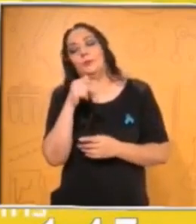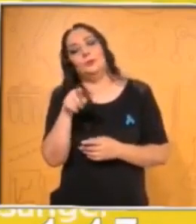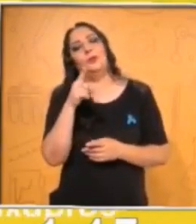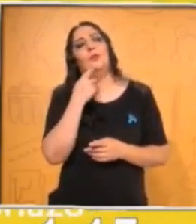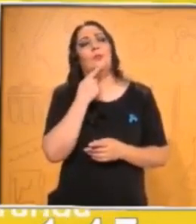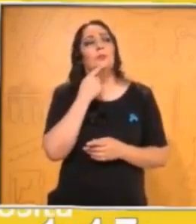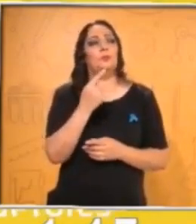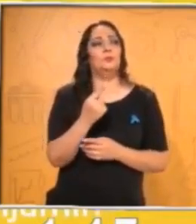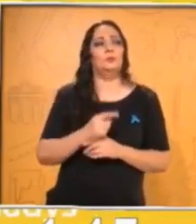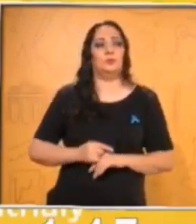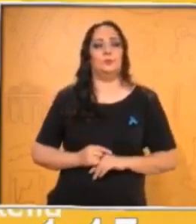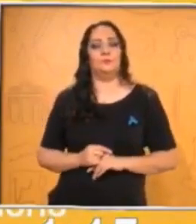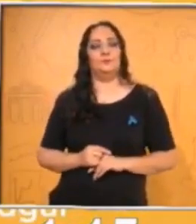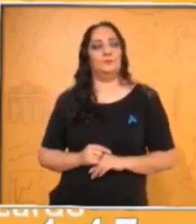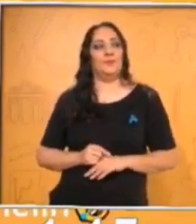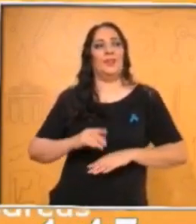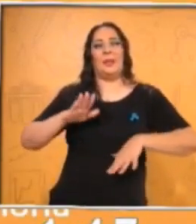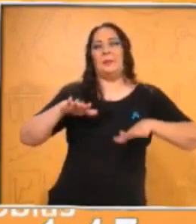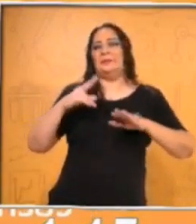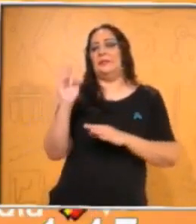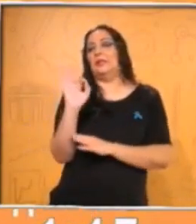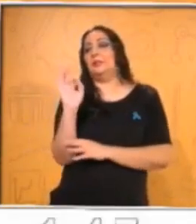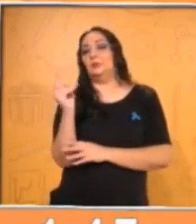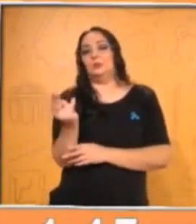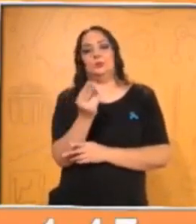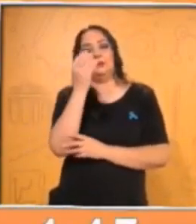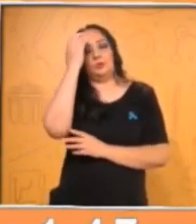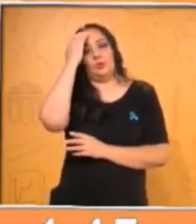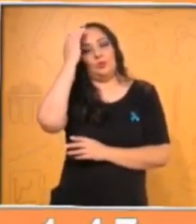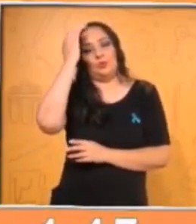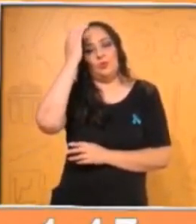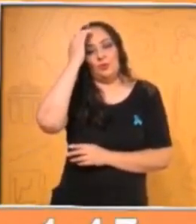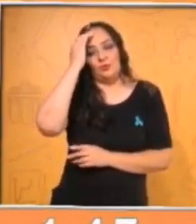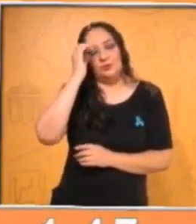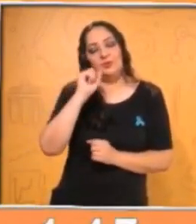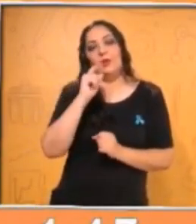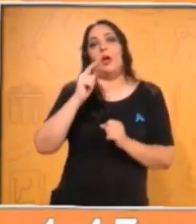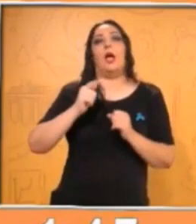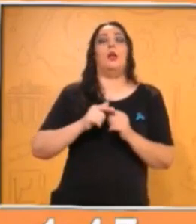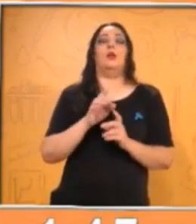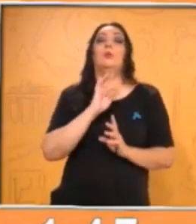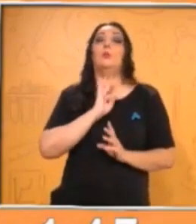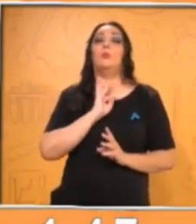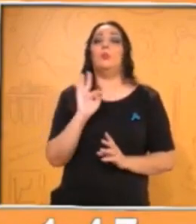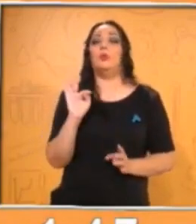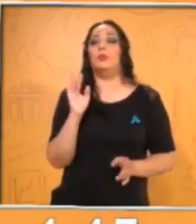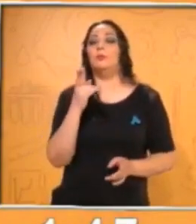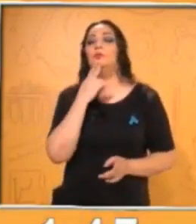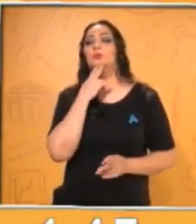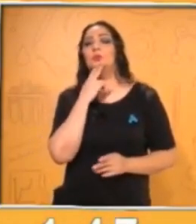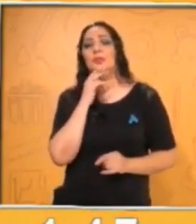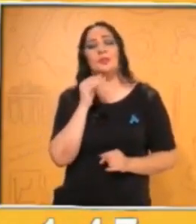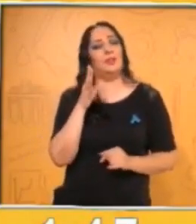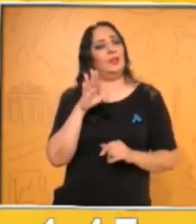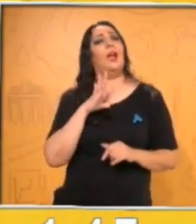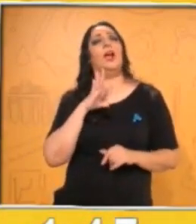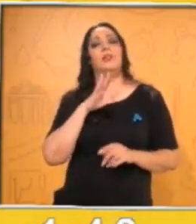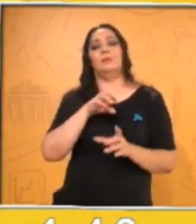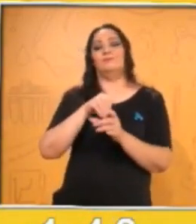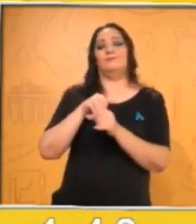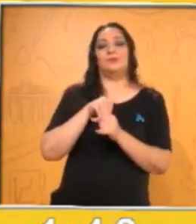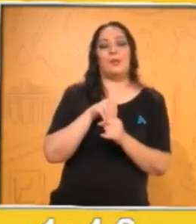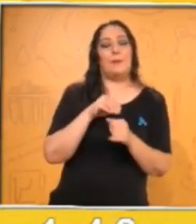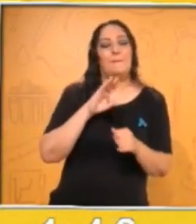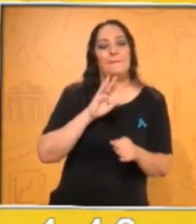se los hemos dicho, pues si ustedes conocen una plataforma en la cual podamos interactuar de